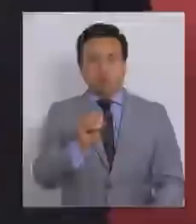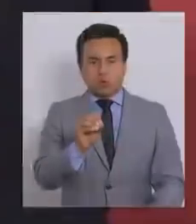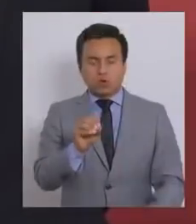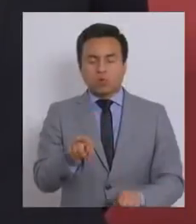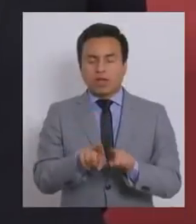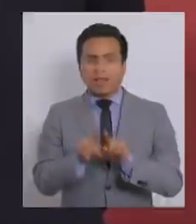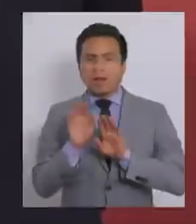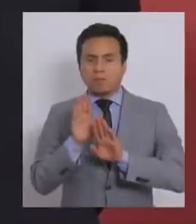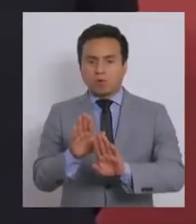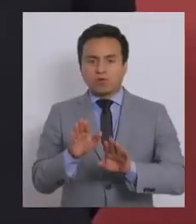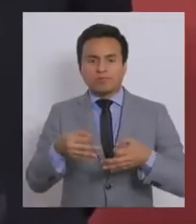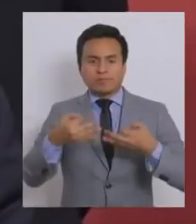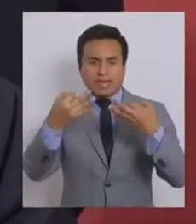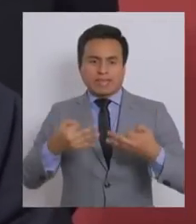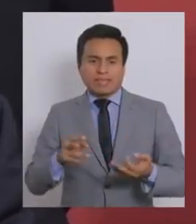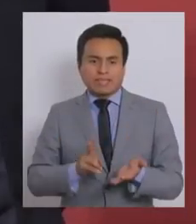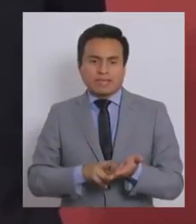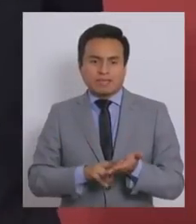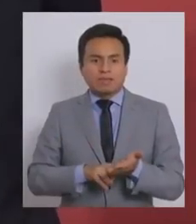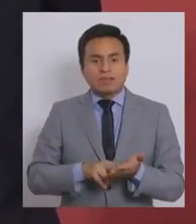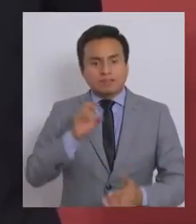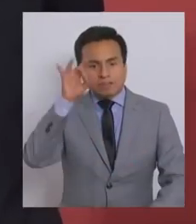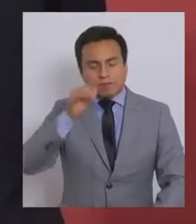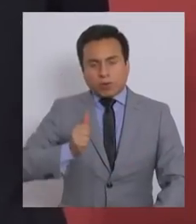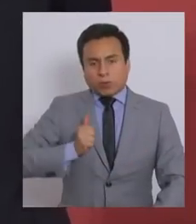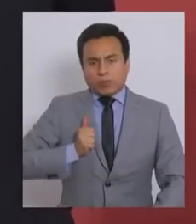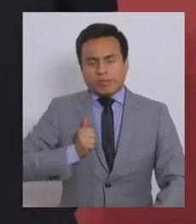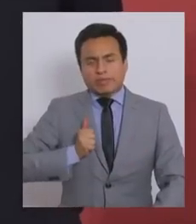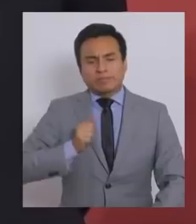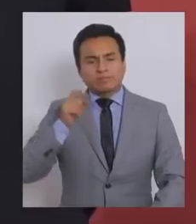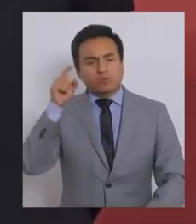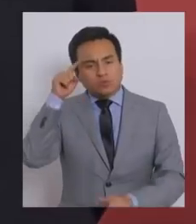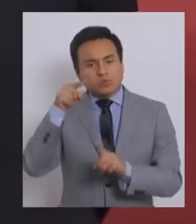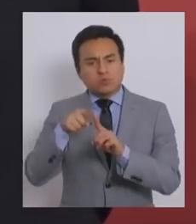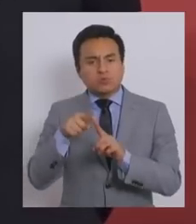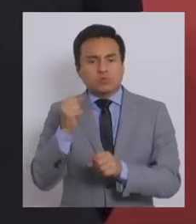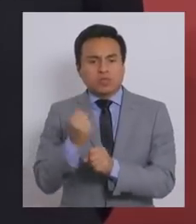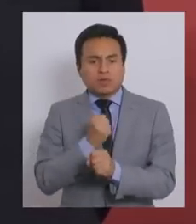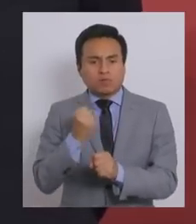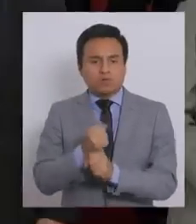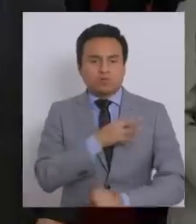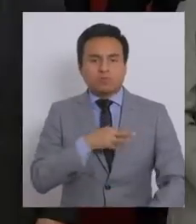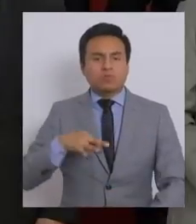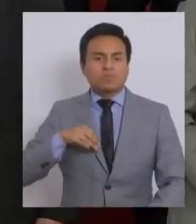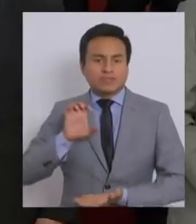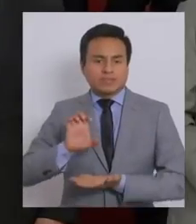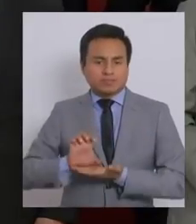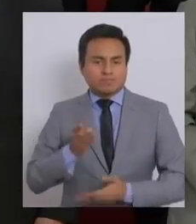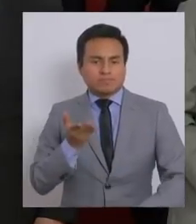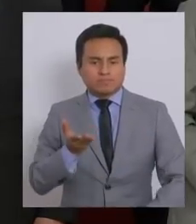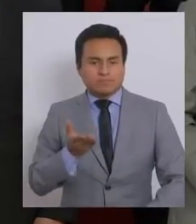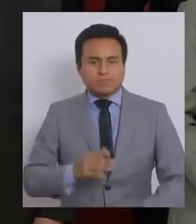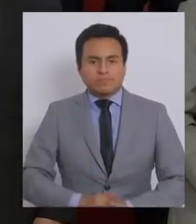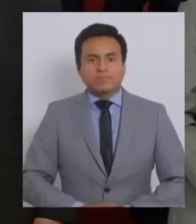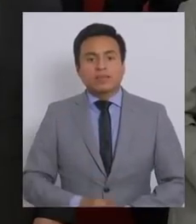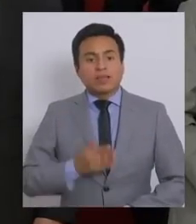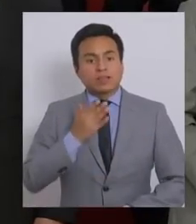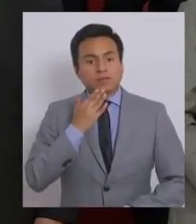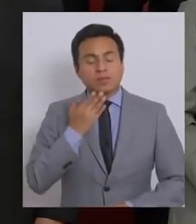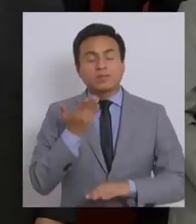y una garantía que va a saber cumplir con esa parte de su labor como ministro de Estado. También le he